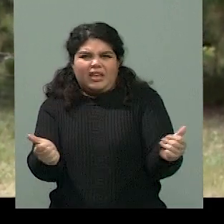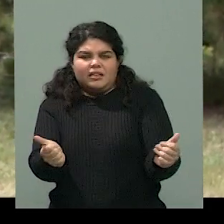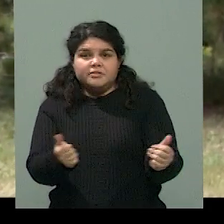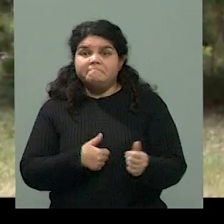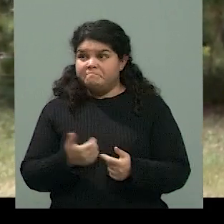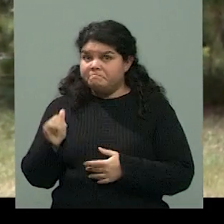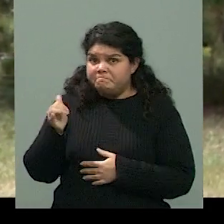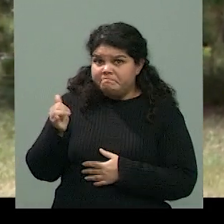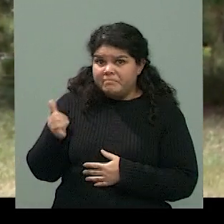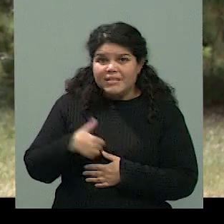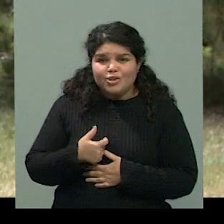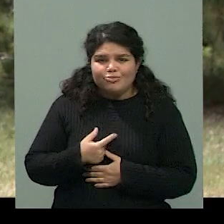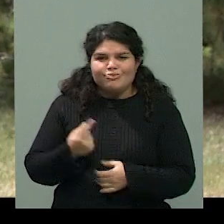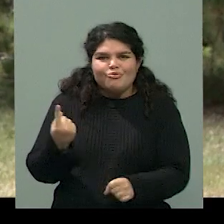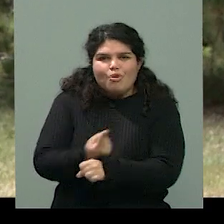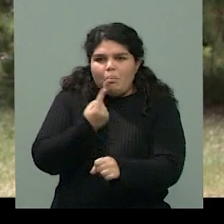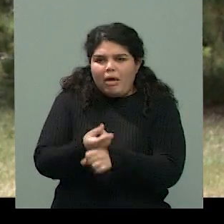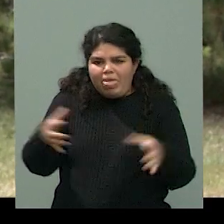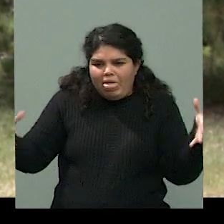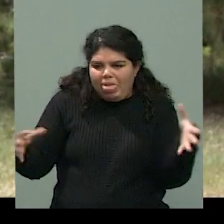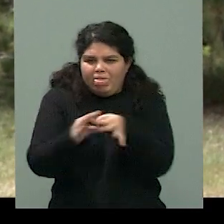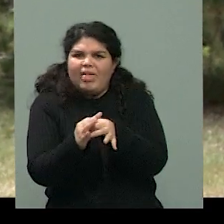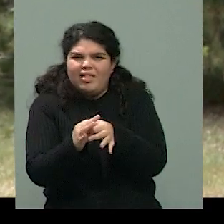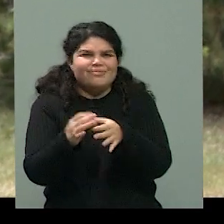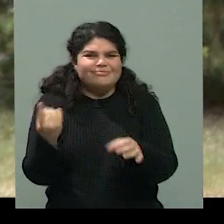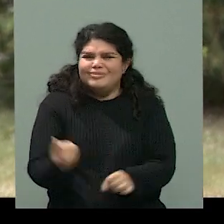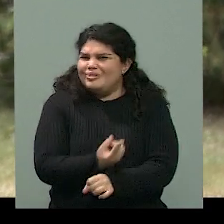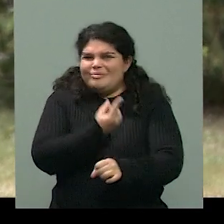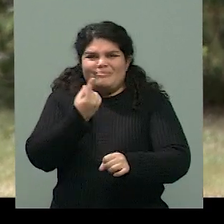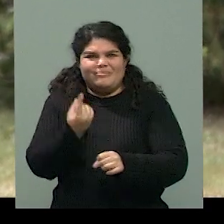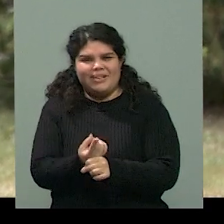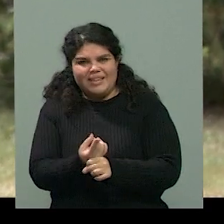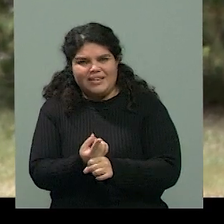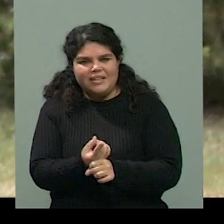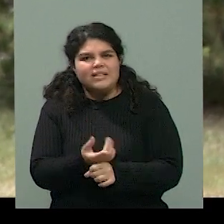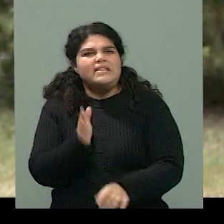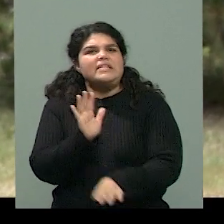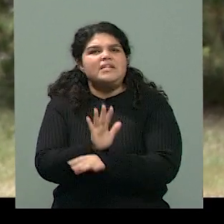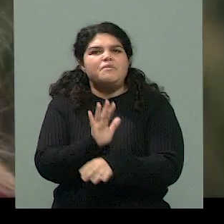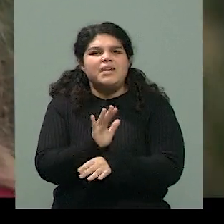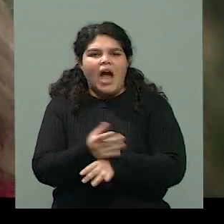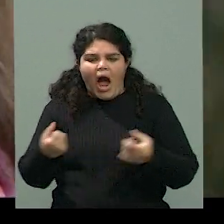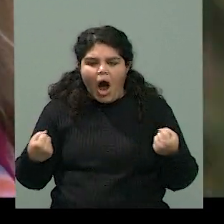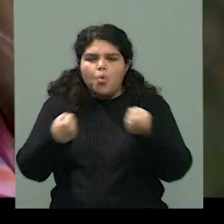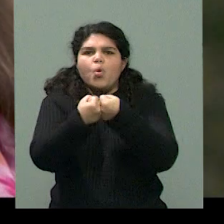que no se trata de cerrar la grieta, porque de lo que se trata es de construir algún consenso básico. 1, 2, 3